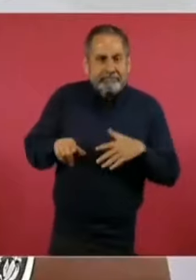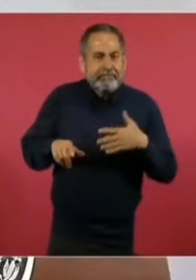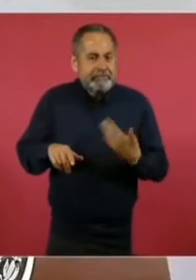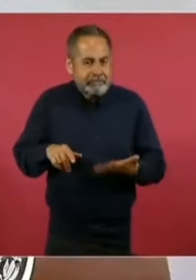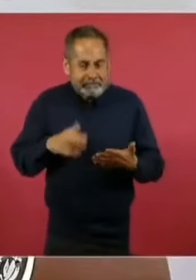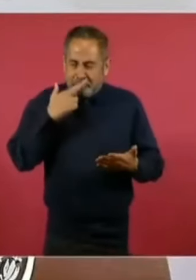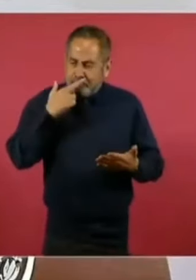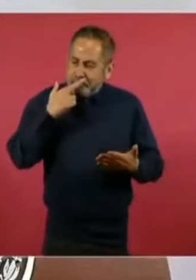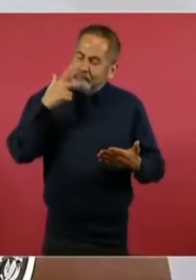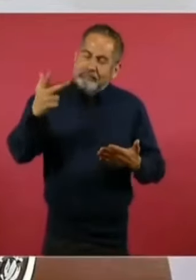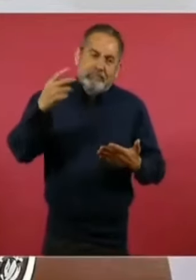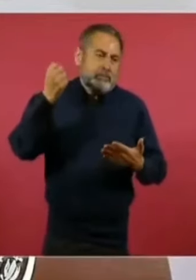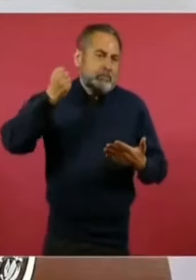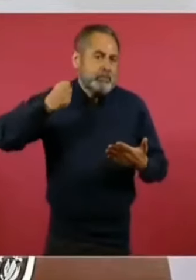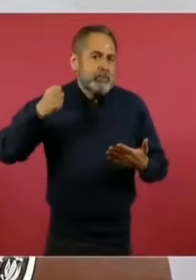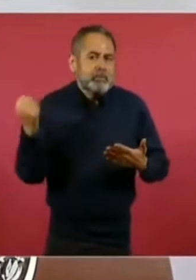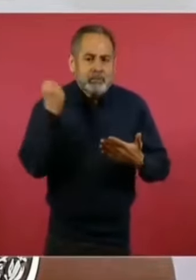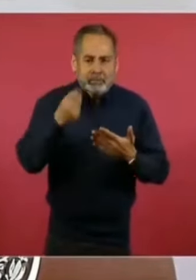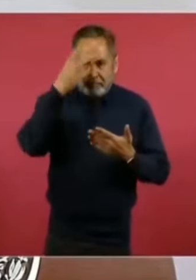bendito México,